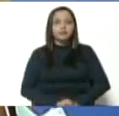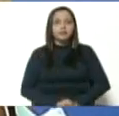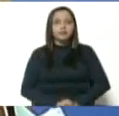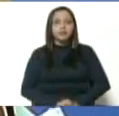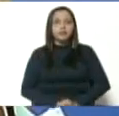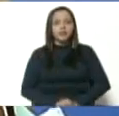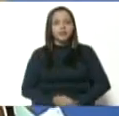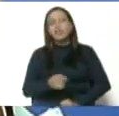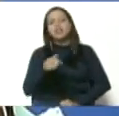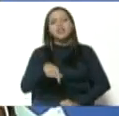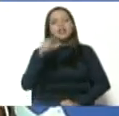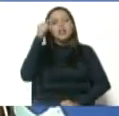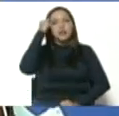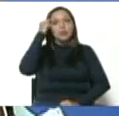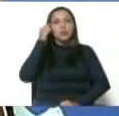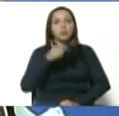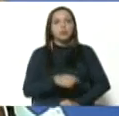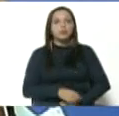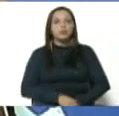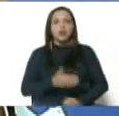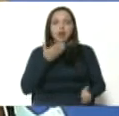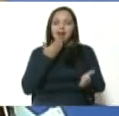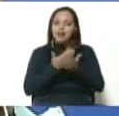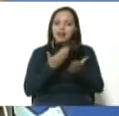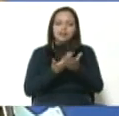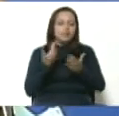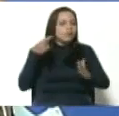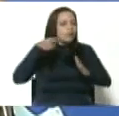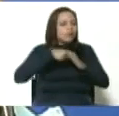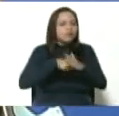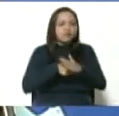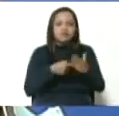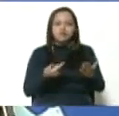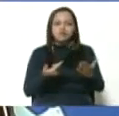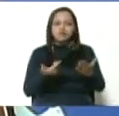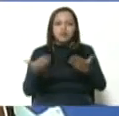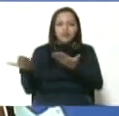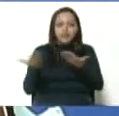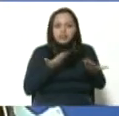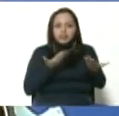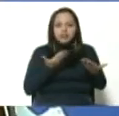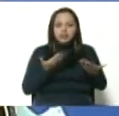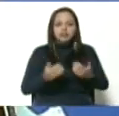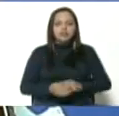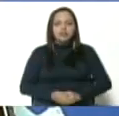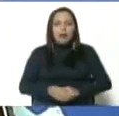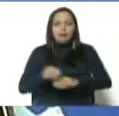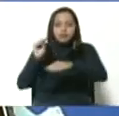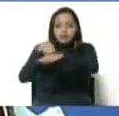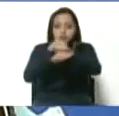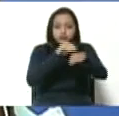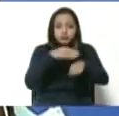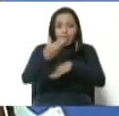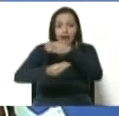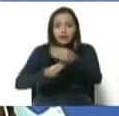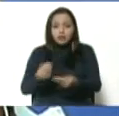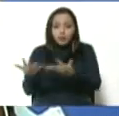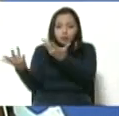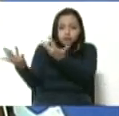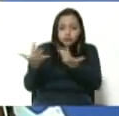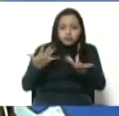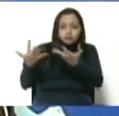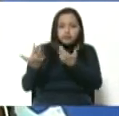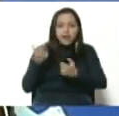día de hoy. Les agradecemos profundamente que hayan acudido a la convocatoria que le ha hecho